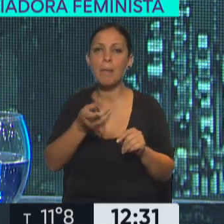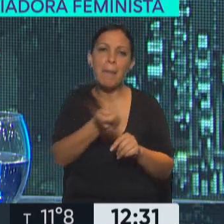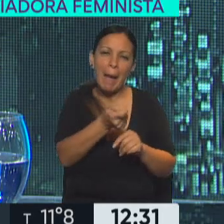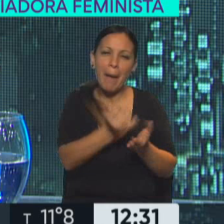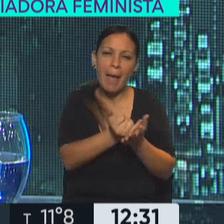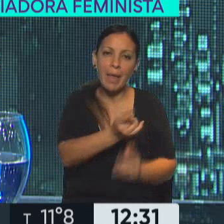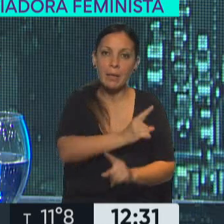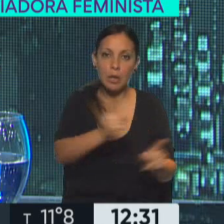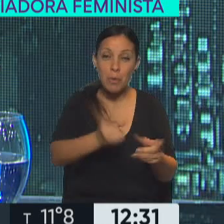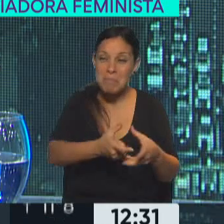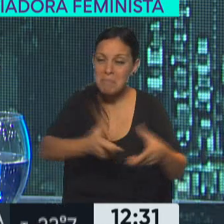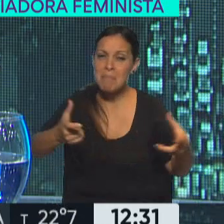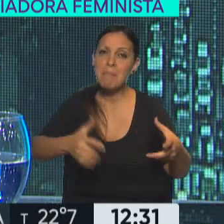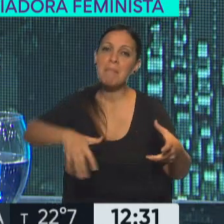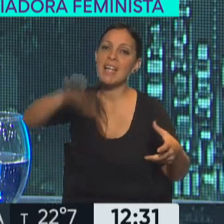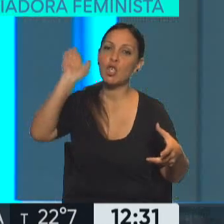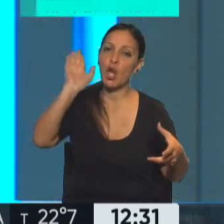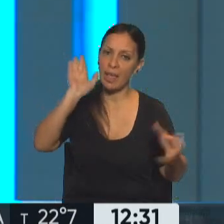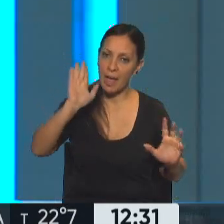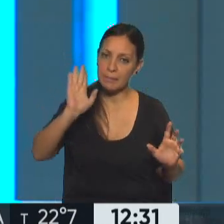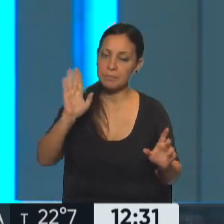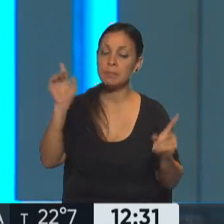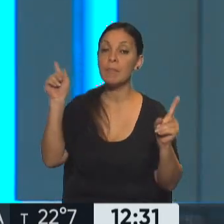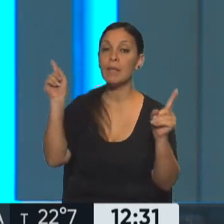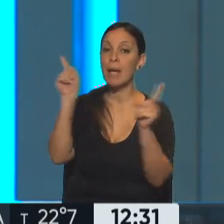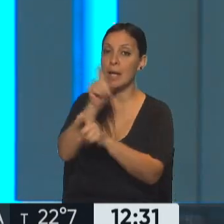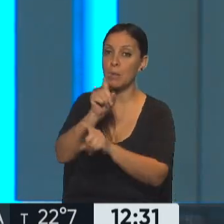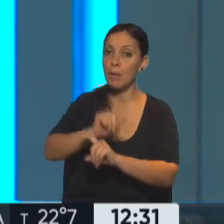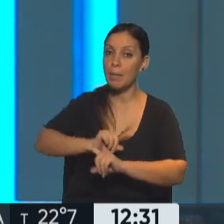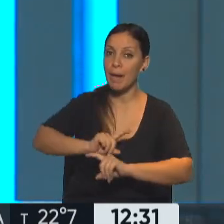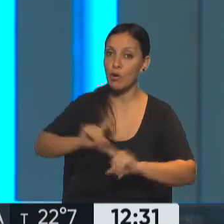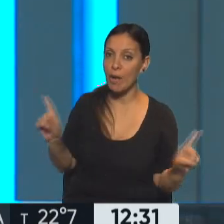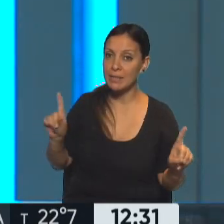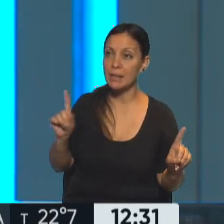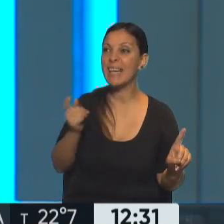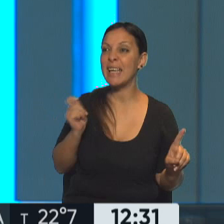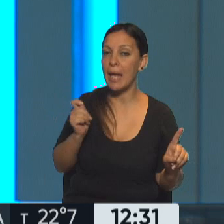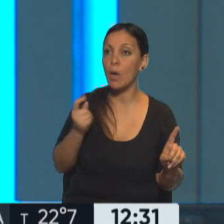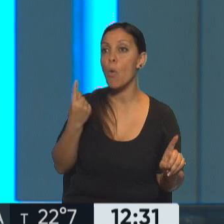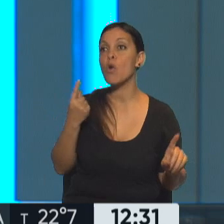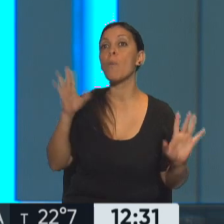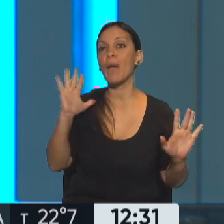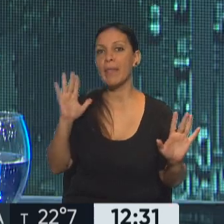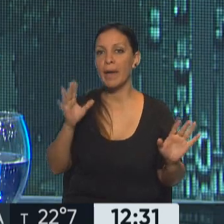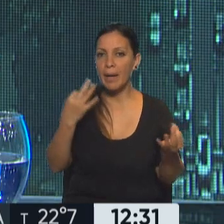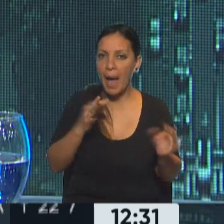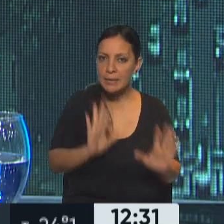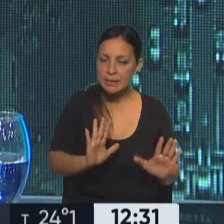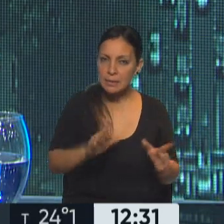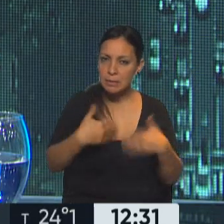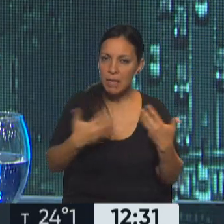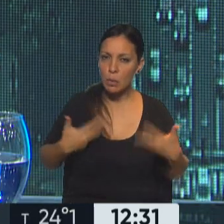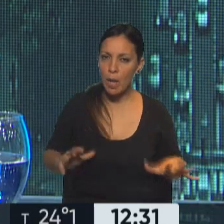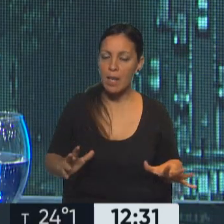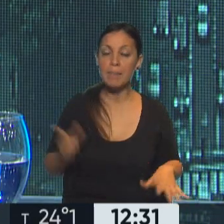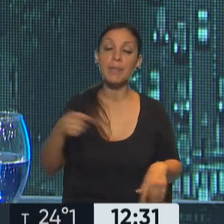la mayoría de los casos. El problema, Dora, es que no es la excepción, sino la regla, finalmente. Exactamente, la regla es esa. Y lo otro que me